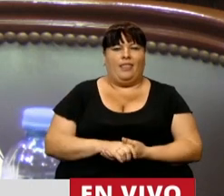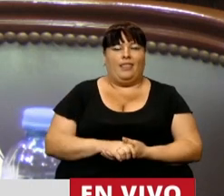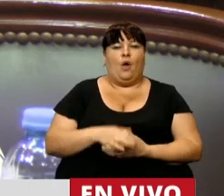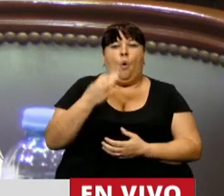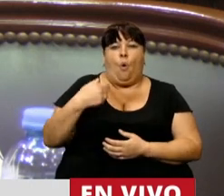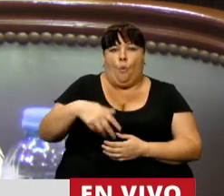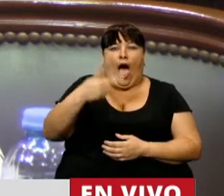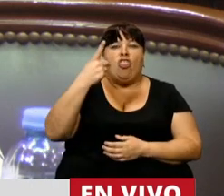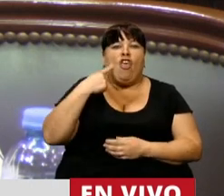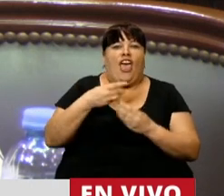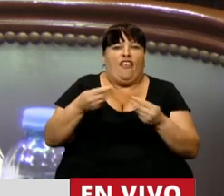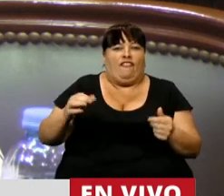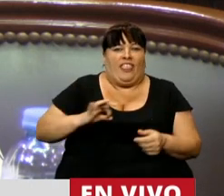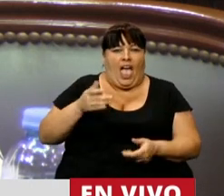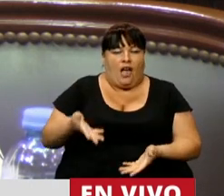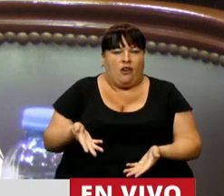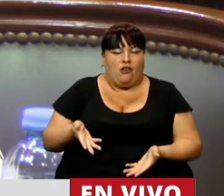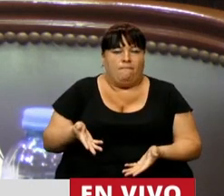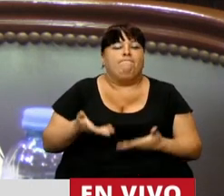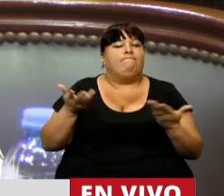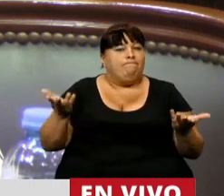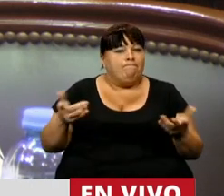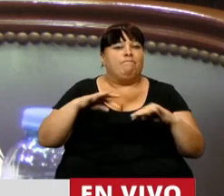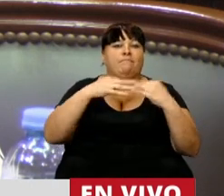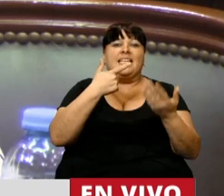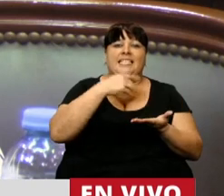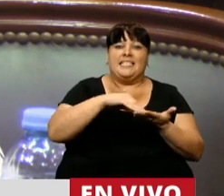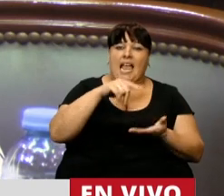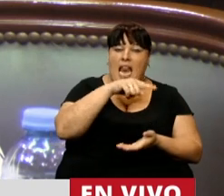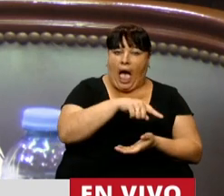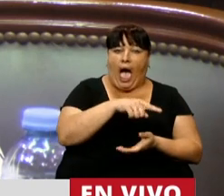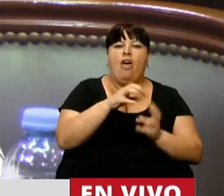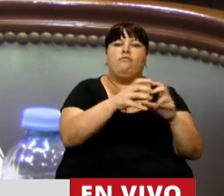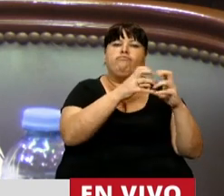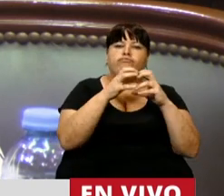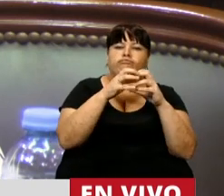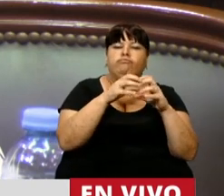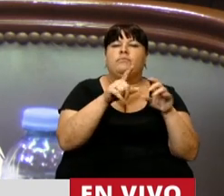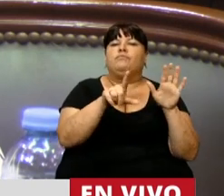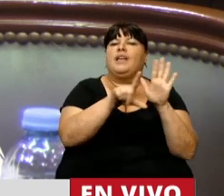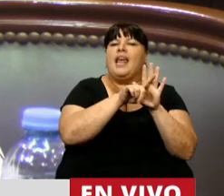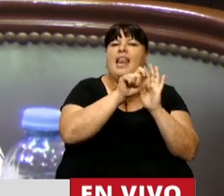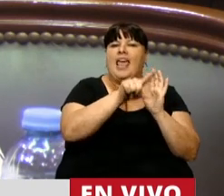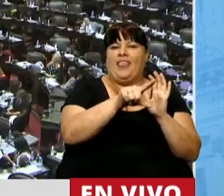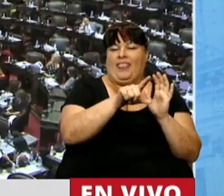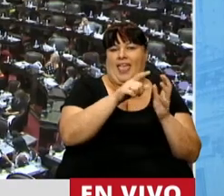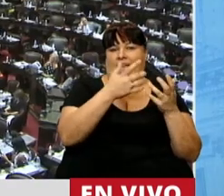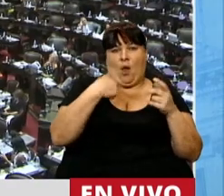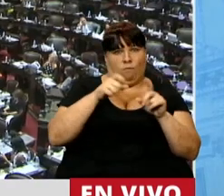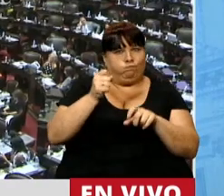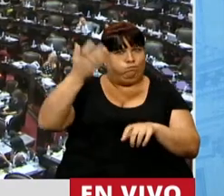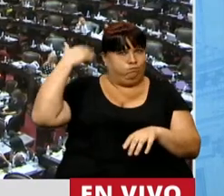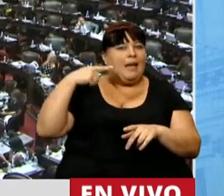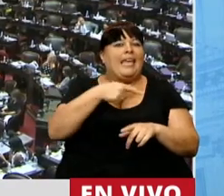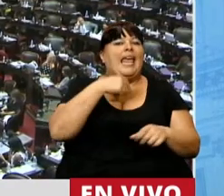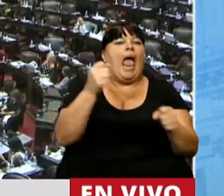dos días de terminar el año. Sí, la Cámara de Senadores está tratando el proyecto, al igual que nosotros, para